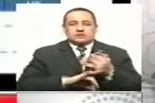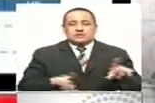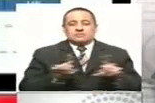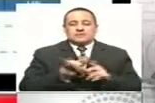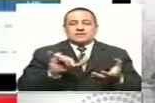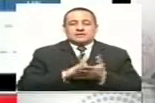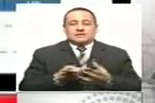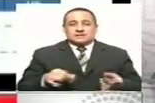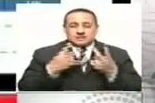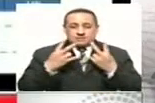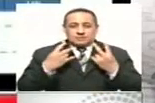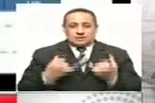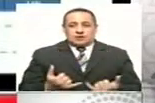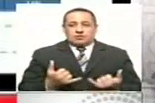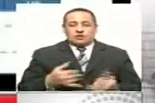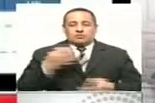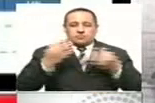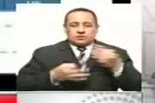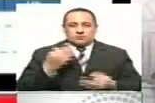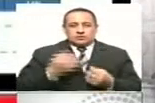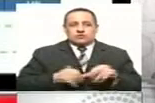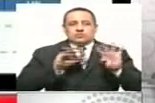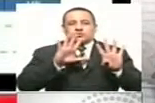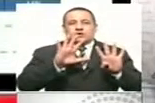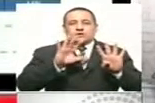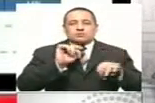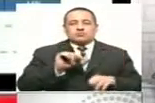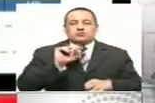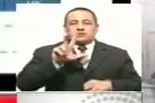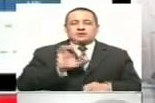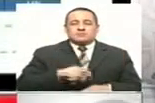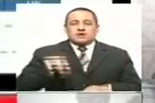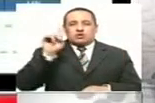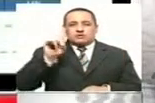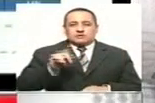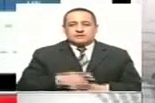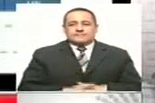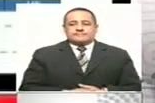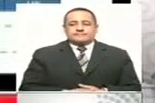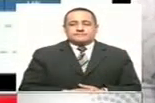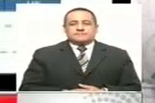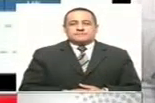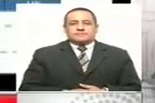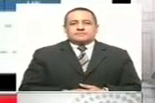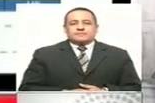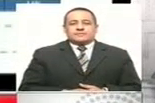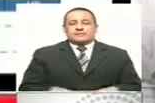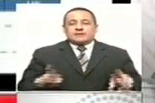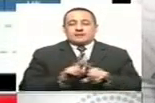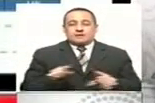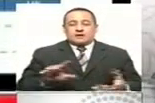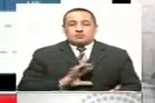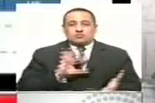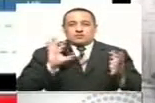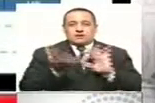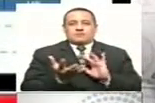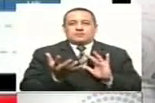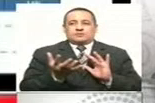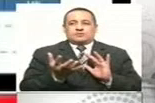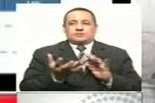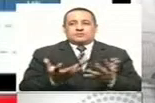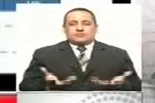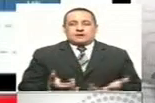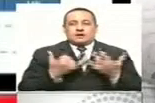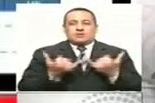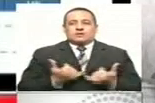pliego Concitec, con un presupuesto de 9.3 millones, ¿no? Entonces, hay una variación